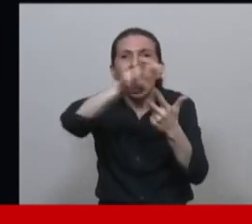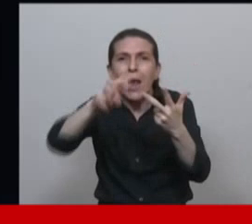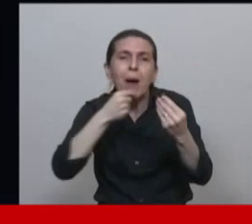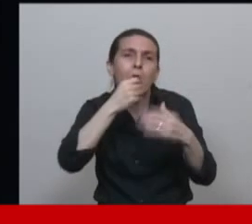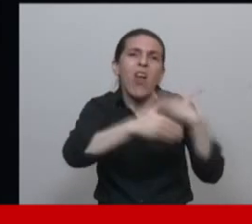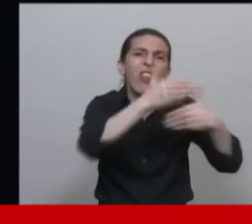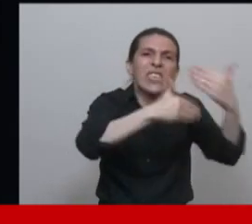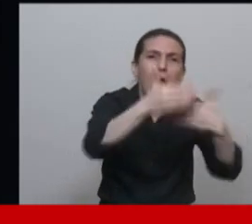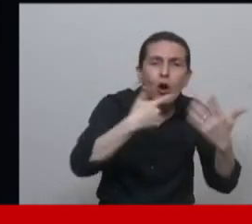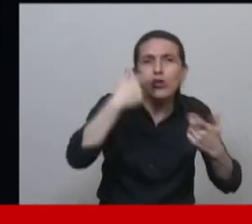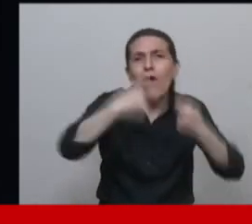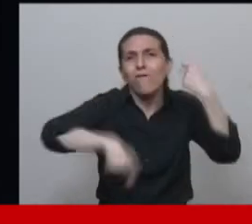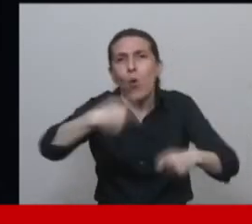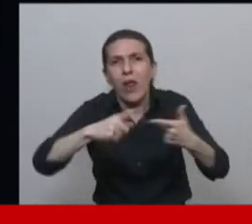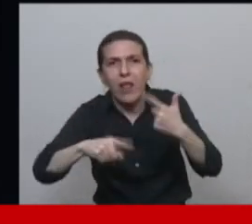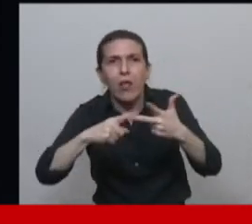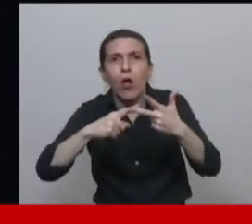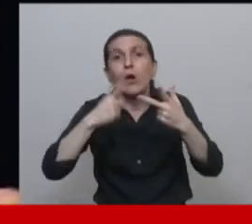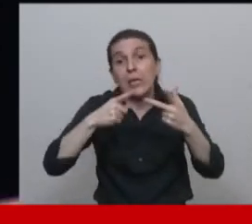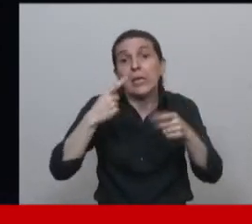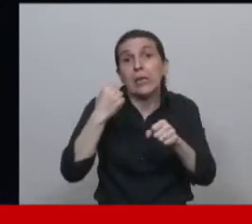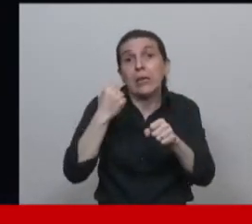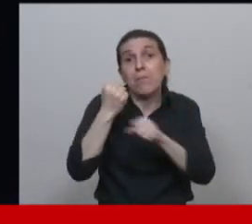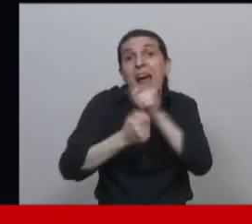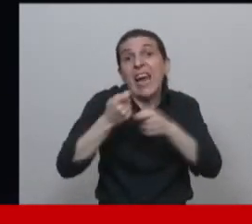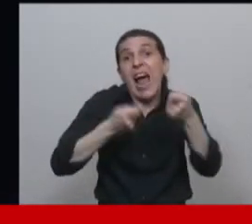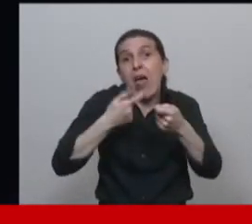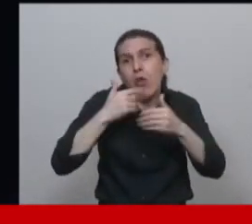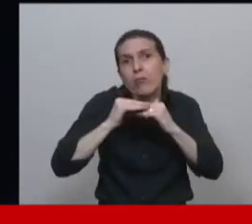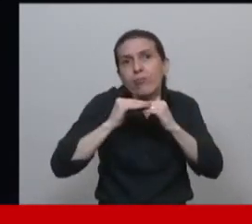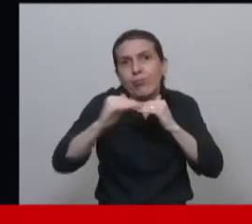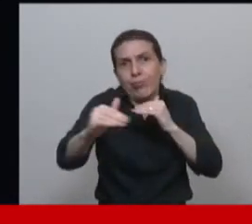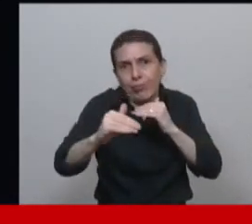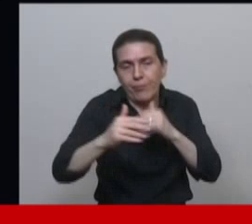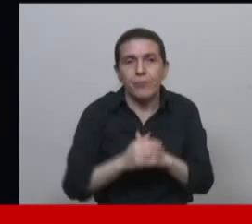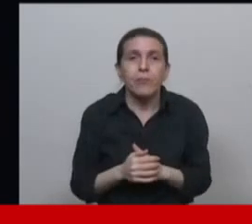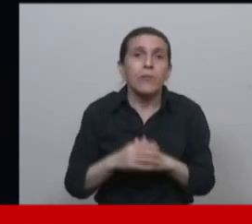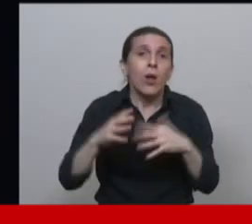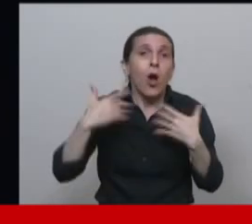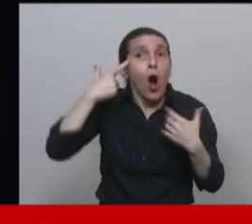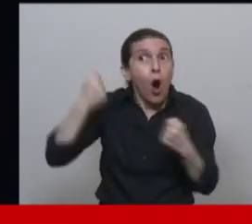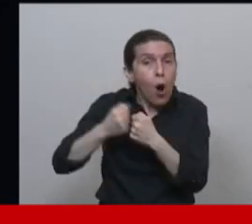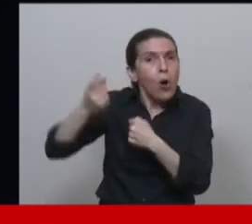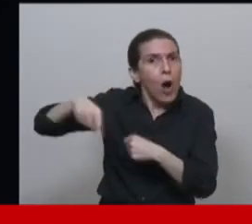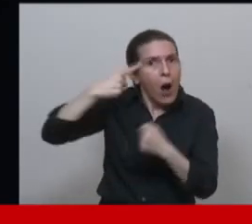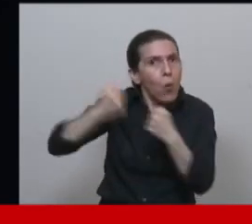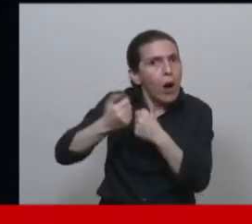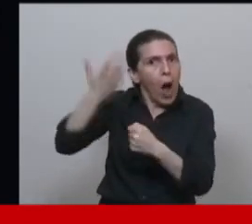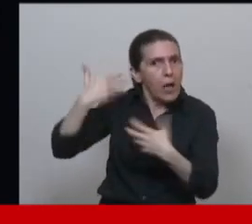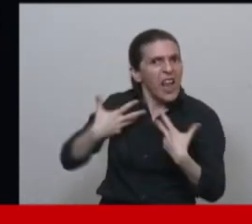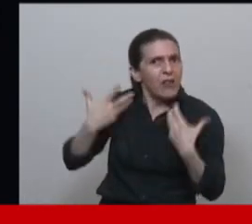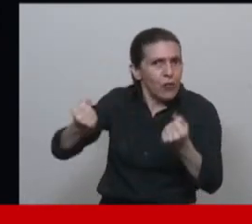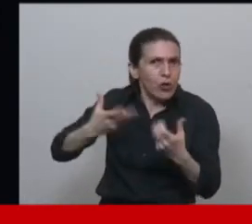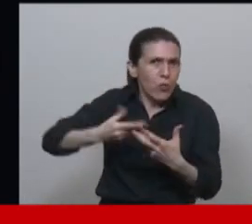inclusivo, dinámico y estable. Este acuerdo obviamente implica un esfuerzo, y esto lo hemos dicho muchas